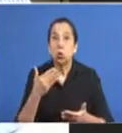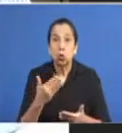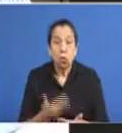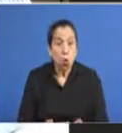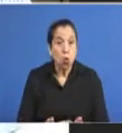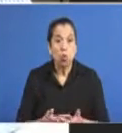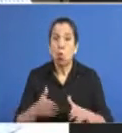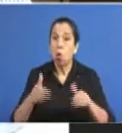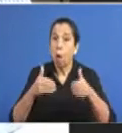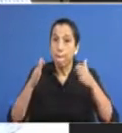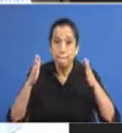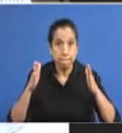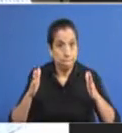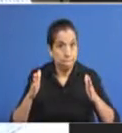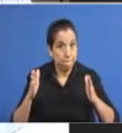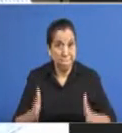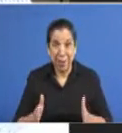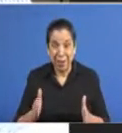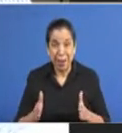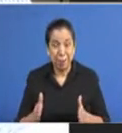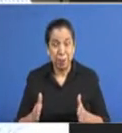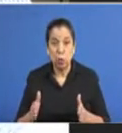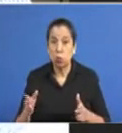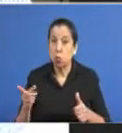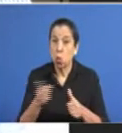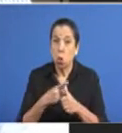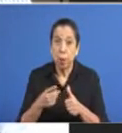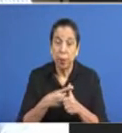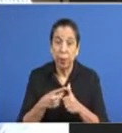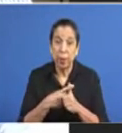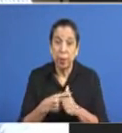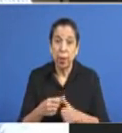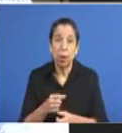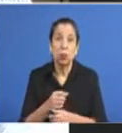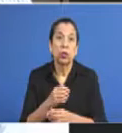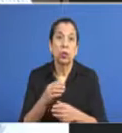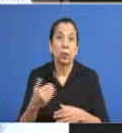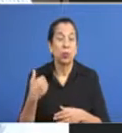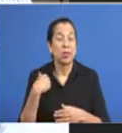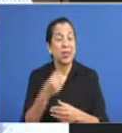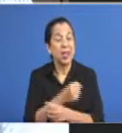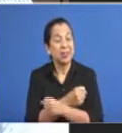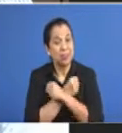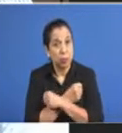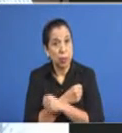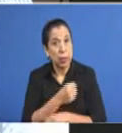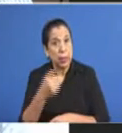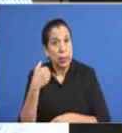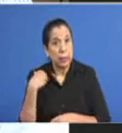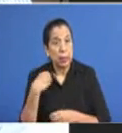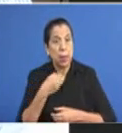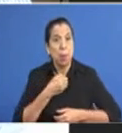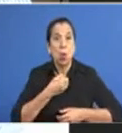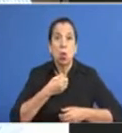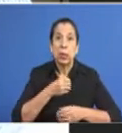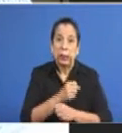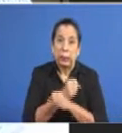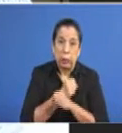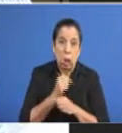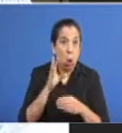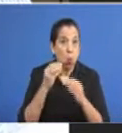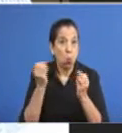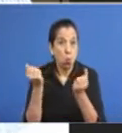país, somos el primer anillo de seguridad. Tenemos que controlar, no meternos donde hay exceso de